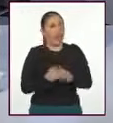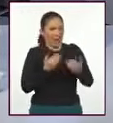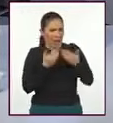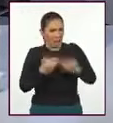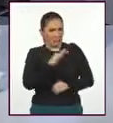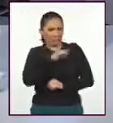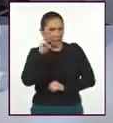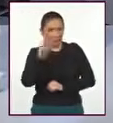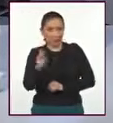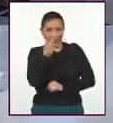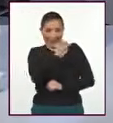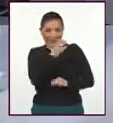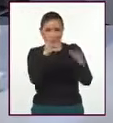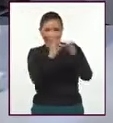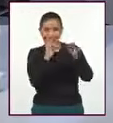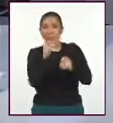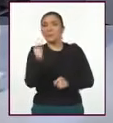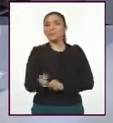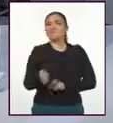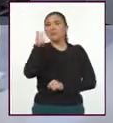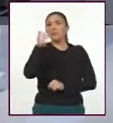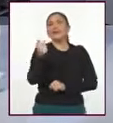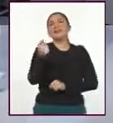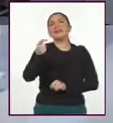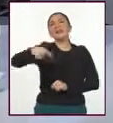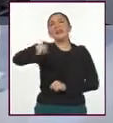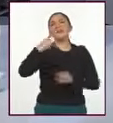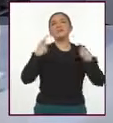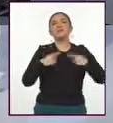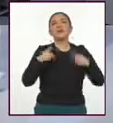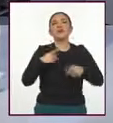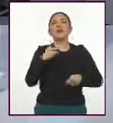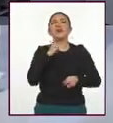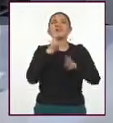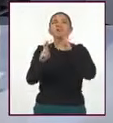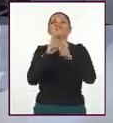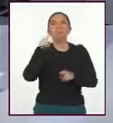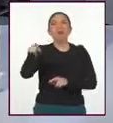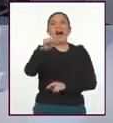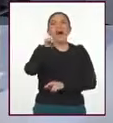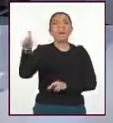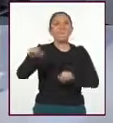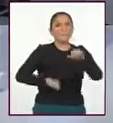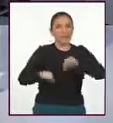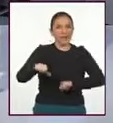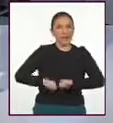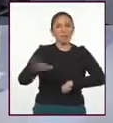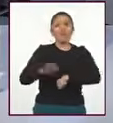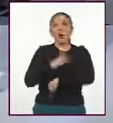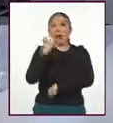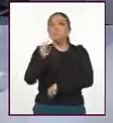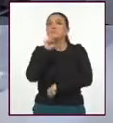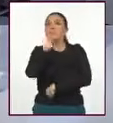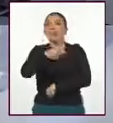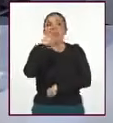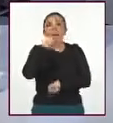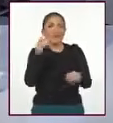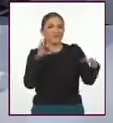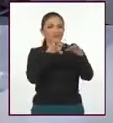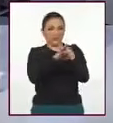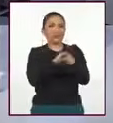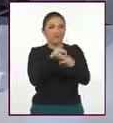justo al respecto la primera respuesta a la pregunta que hicimos de Mentimeter, porque tiene que ver mucho con esto que estamos